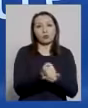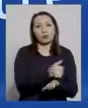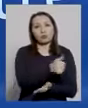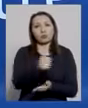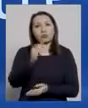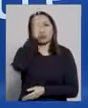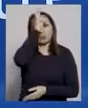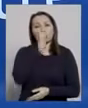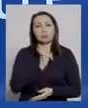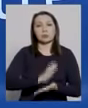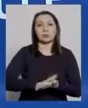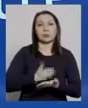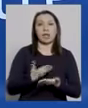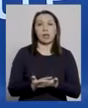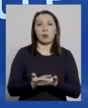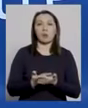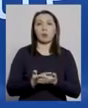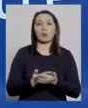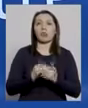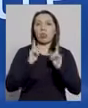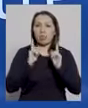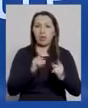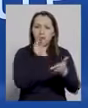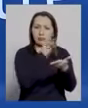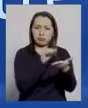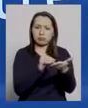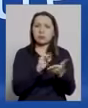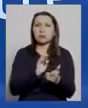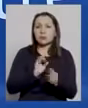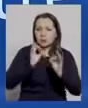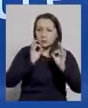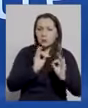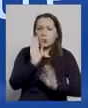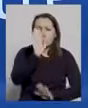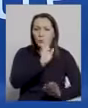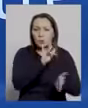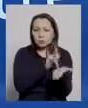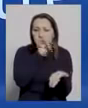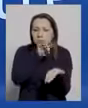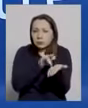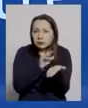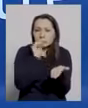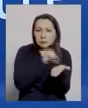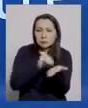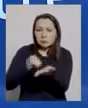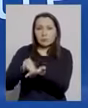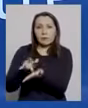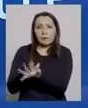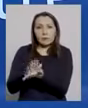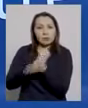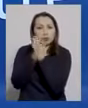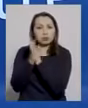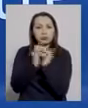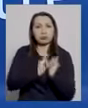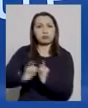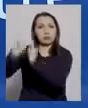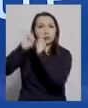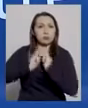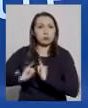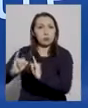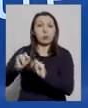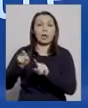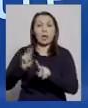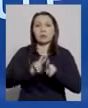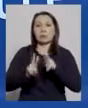todo el personal de salud a completar con la mayor rigurosidad los datos requeridos y para lo cual se